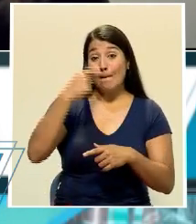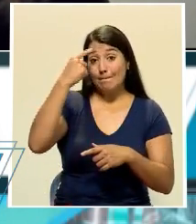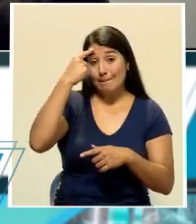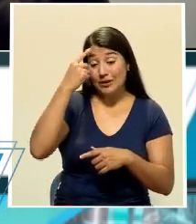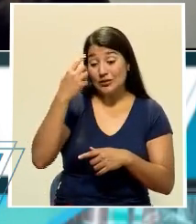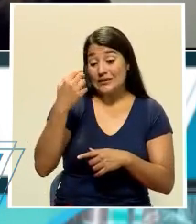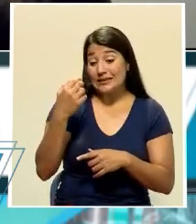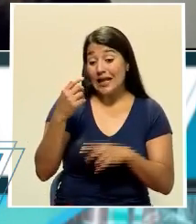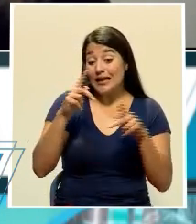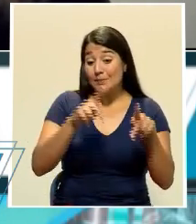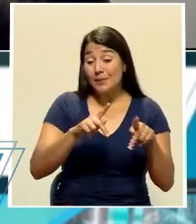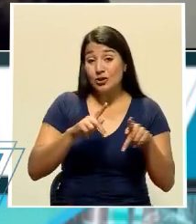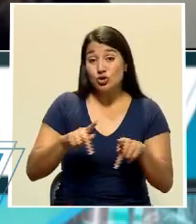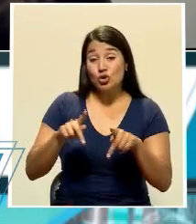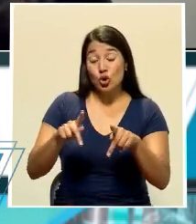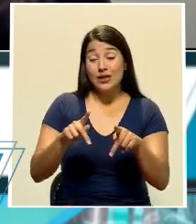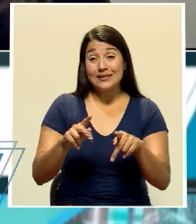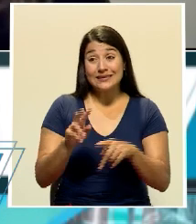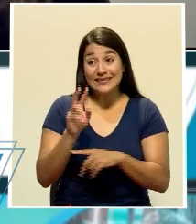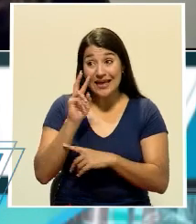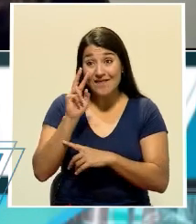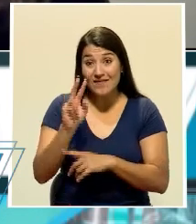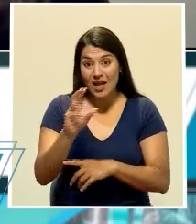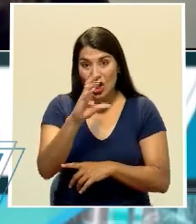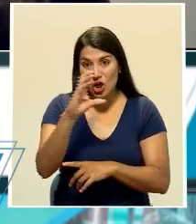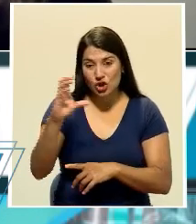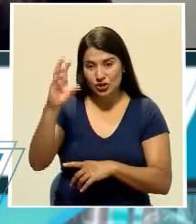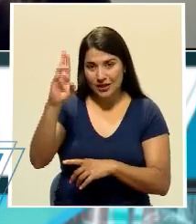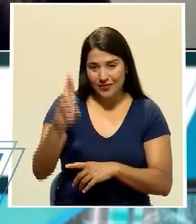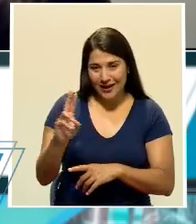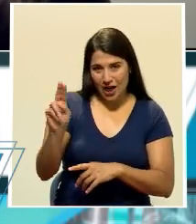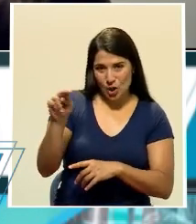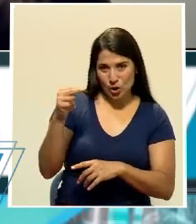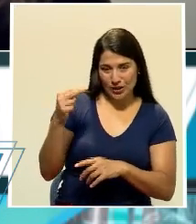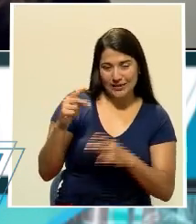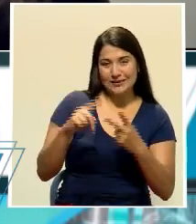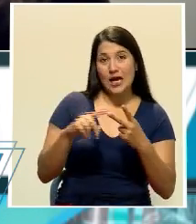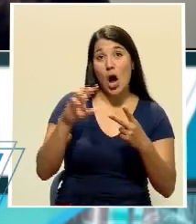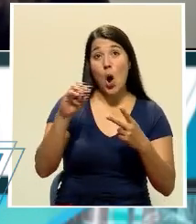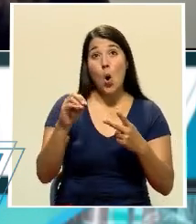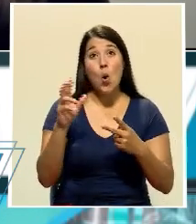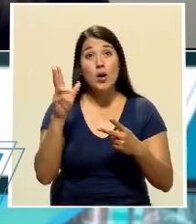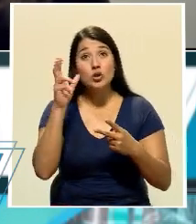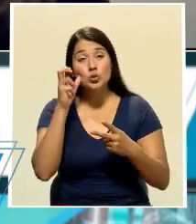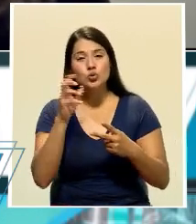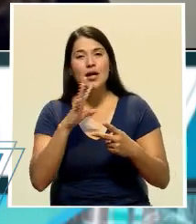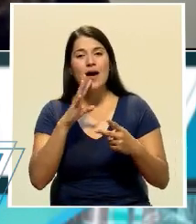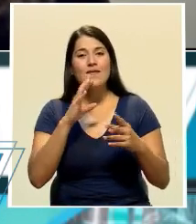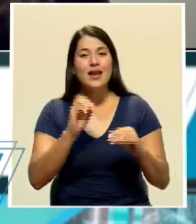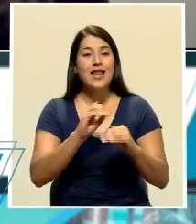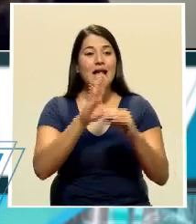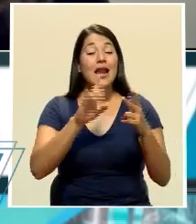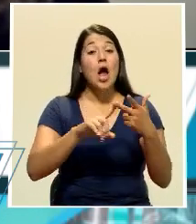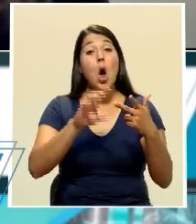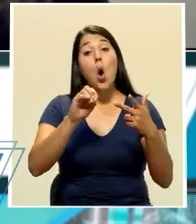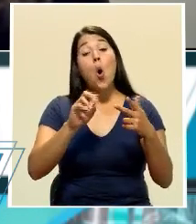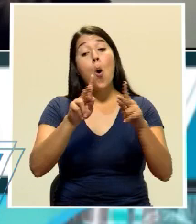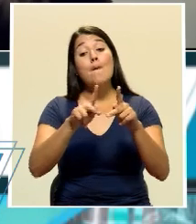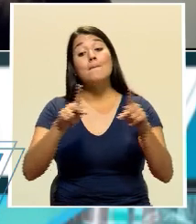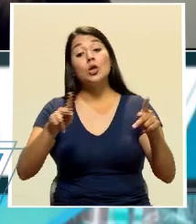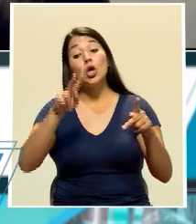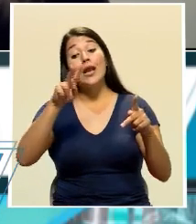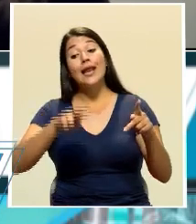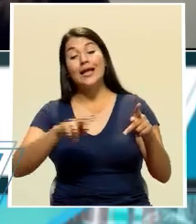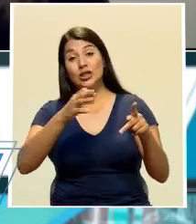que nos escuchan, que ven Costa Rica Noticias, que escuchan Hablando Claro o leen el periódico cada